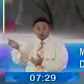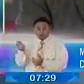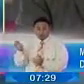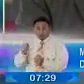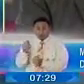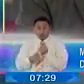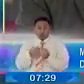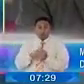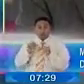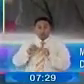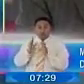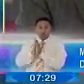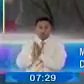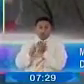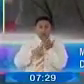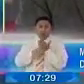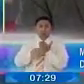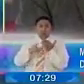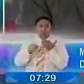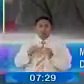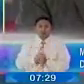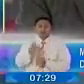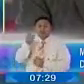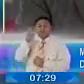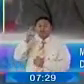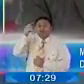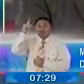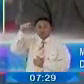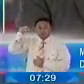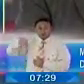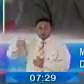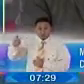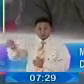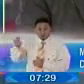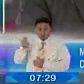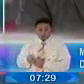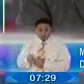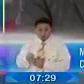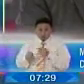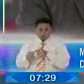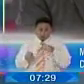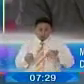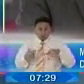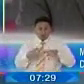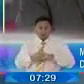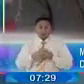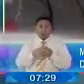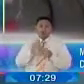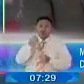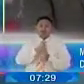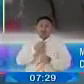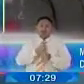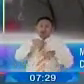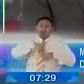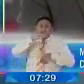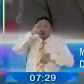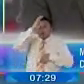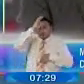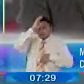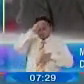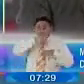hizo fue pedir las finanzas que nos dé 16 millones de dólares de ese saldo de esa línea para poder utilizarlos en el